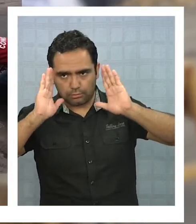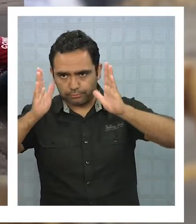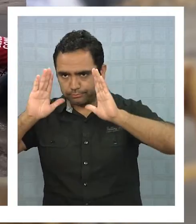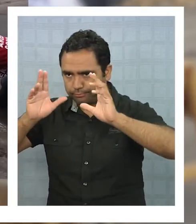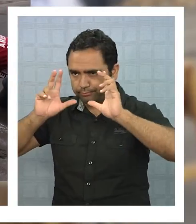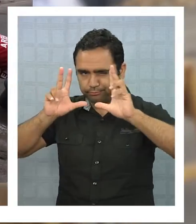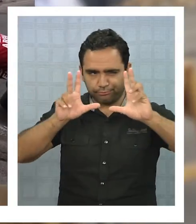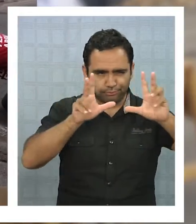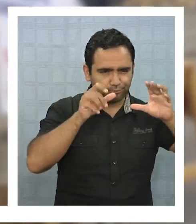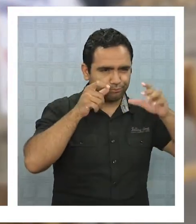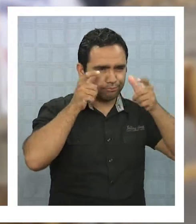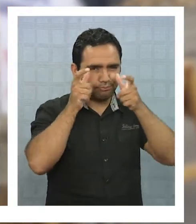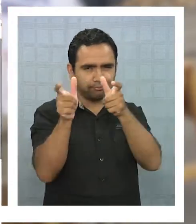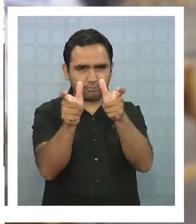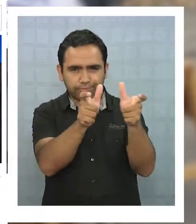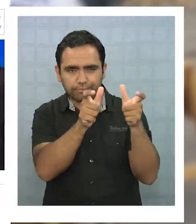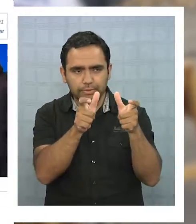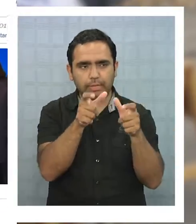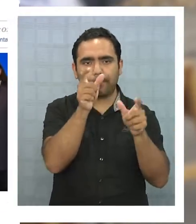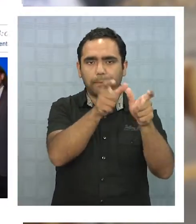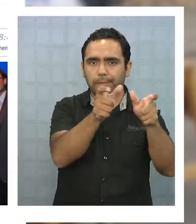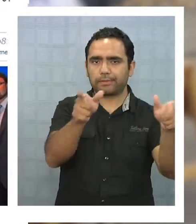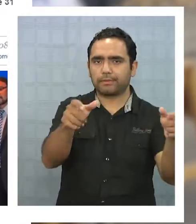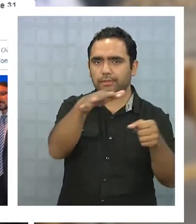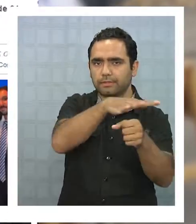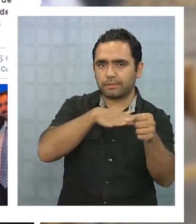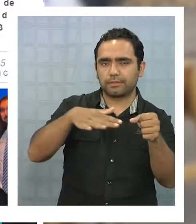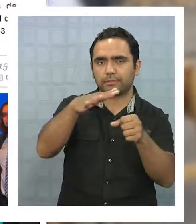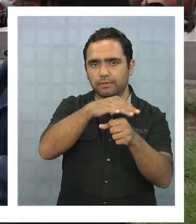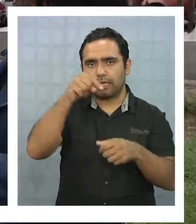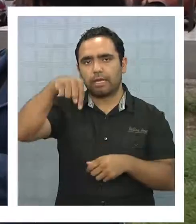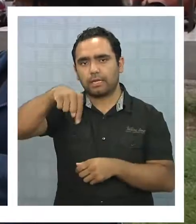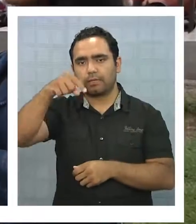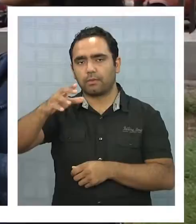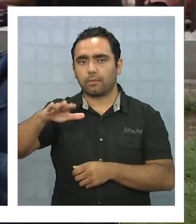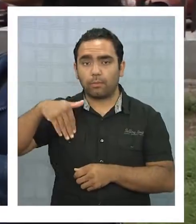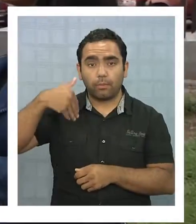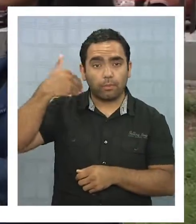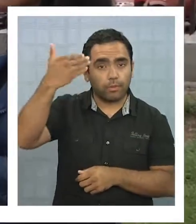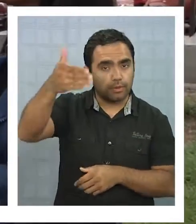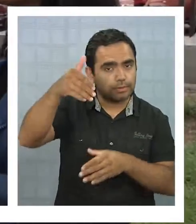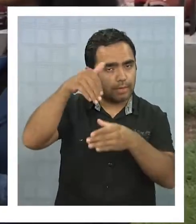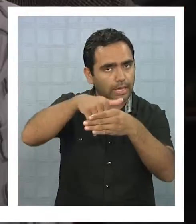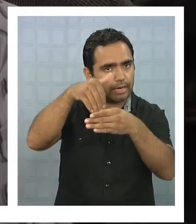que hayan sido protagonistas estos candidatos en nuestras próximas